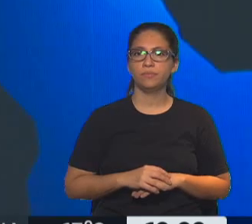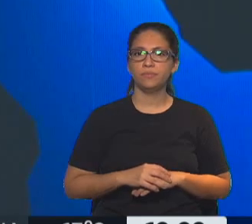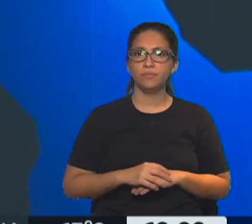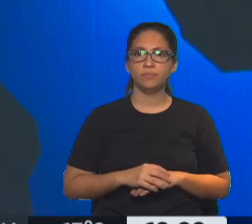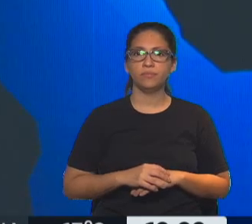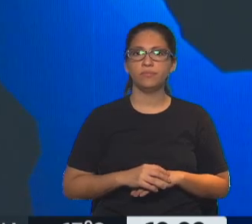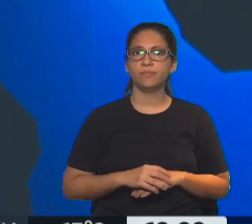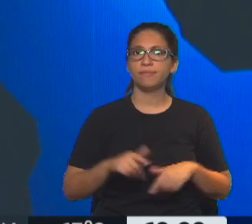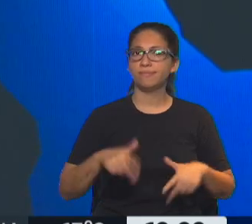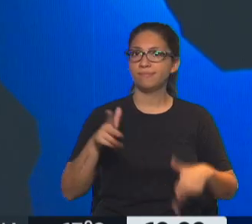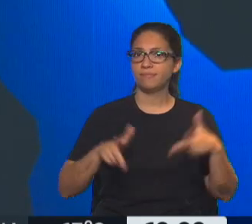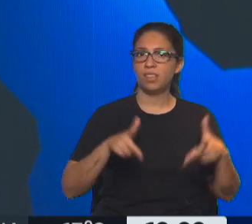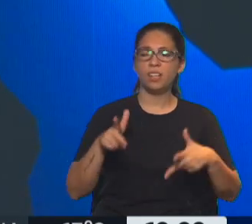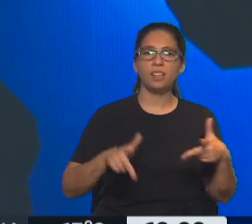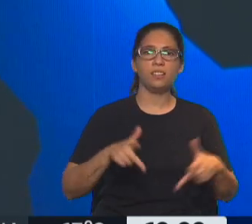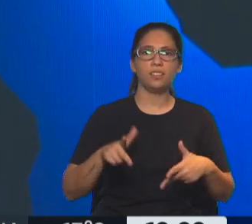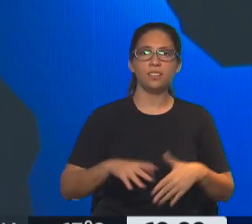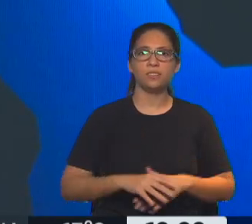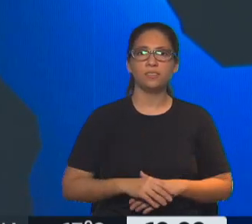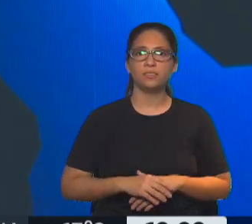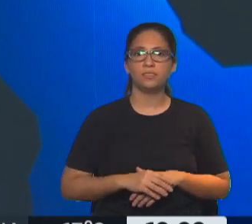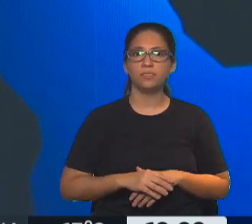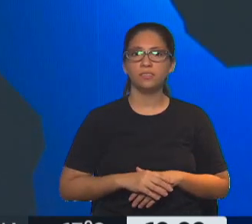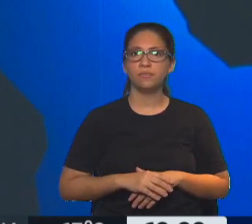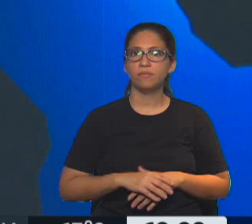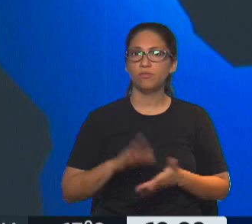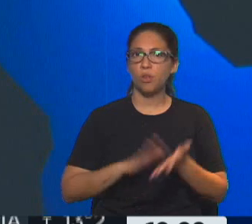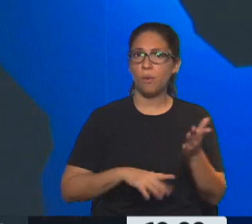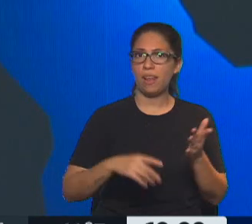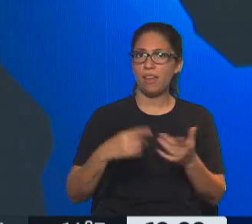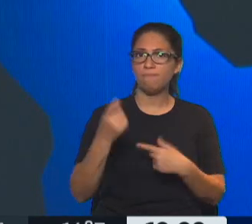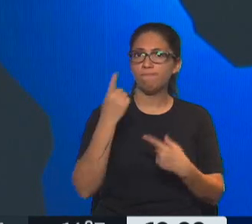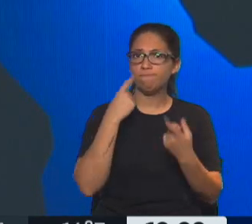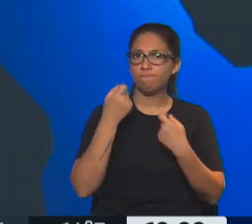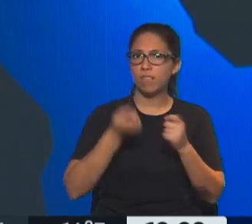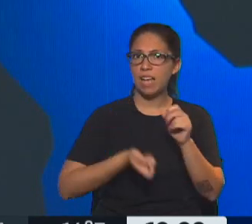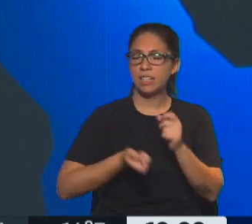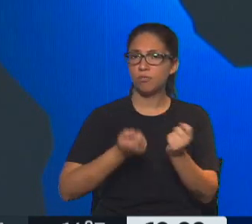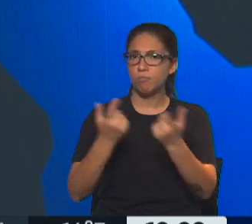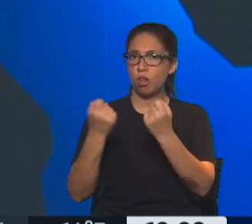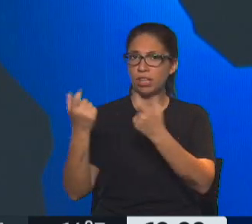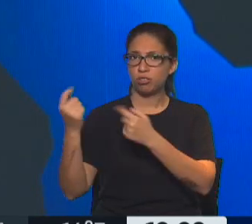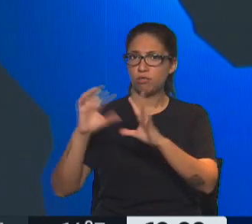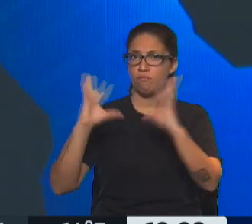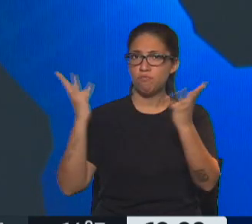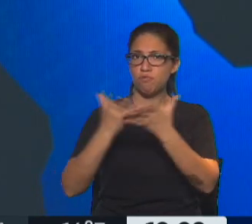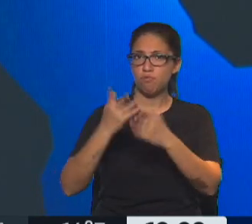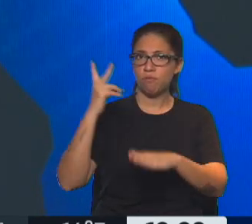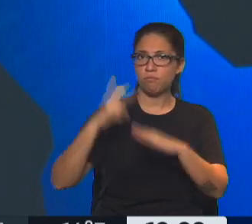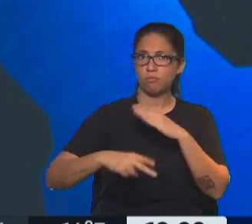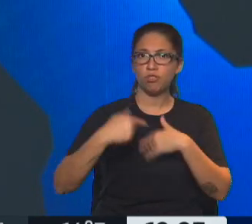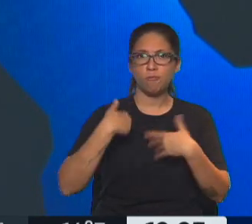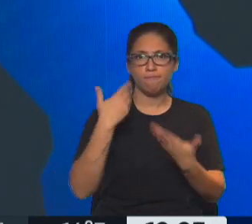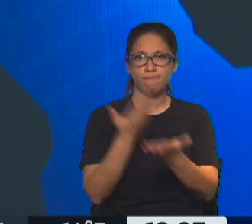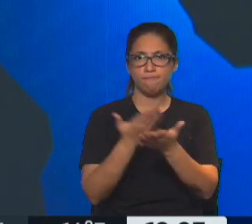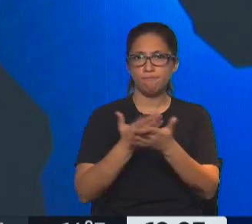Vamos a hablar en esta columna de lo que son las regulaciones a las exportaciones en el mundo. Les propongo un